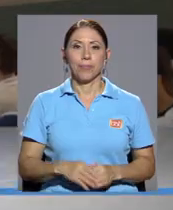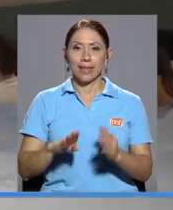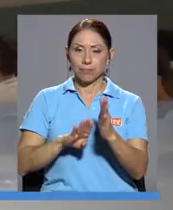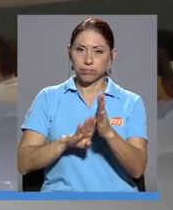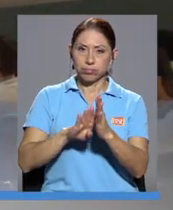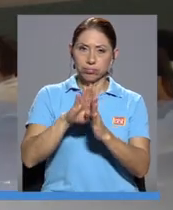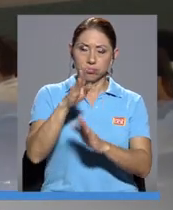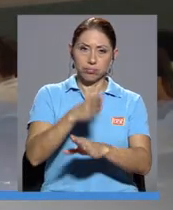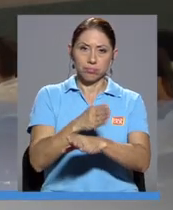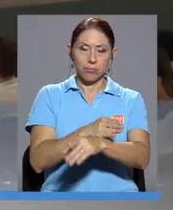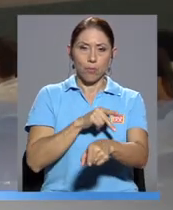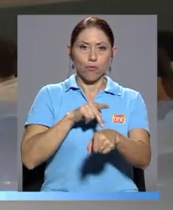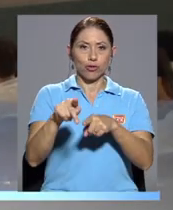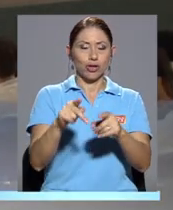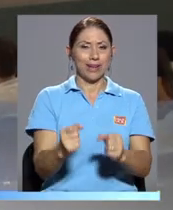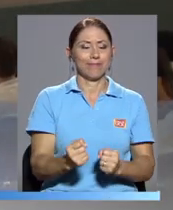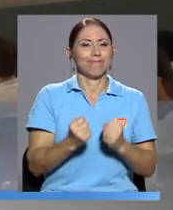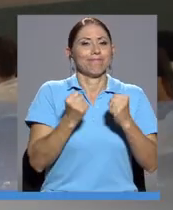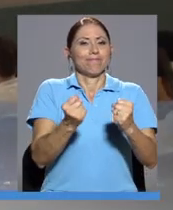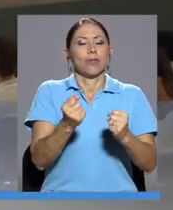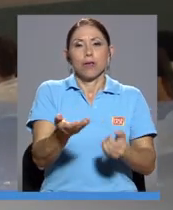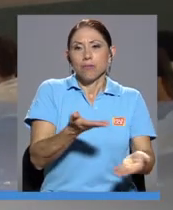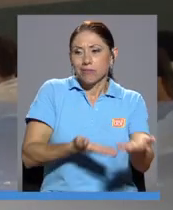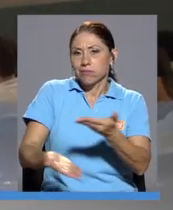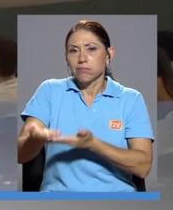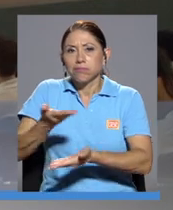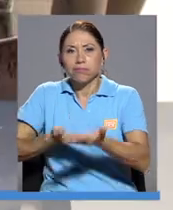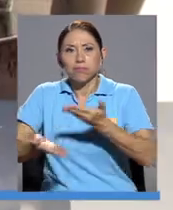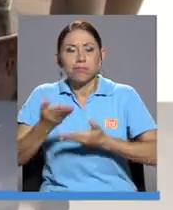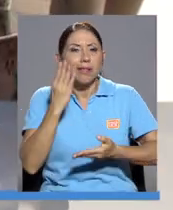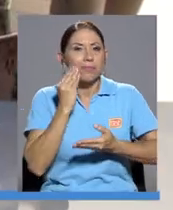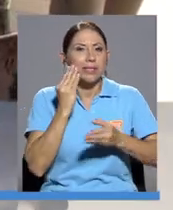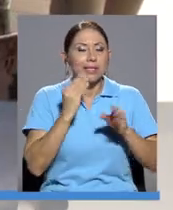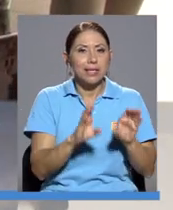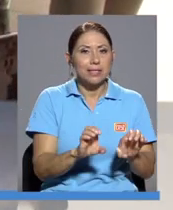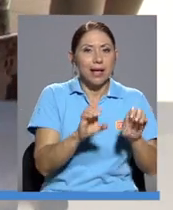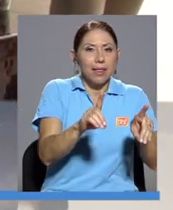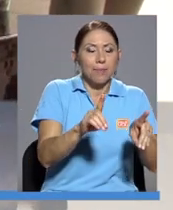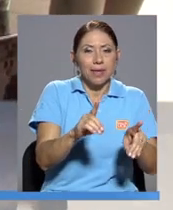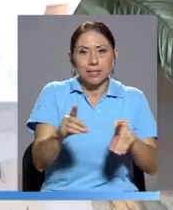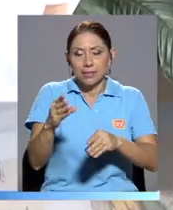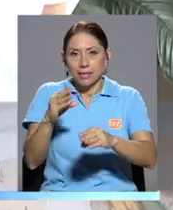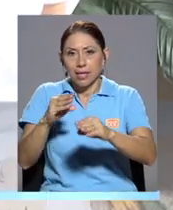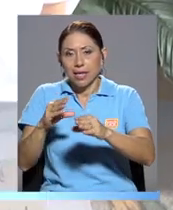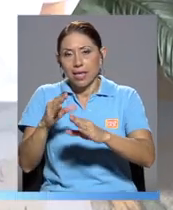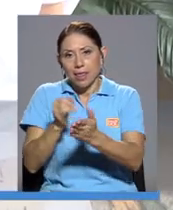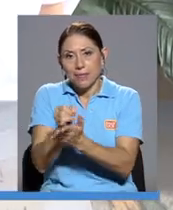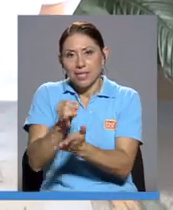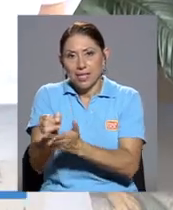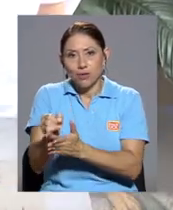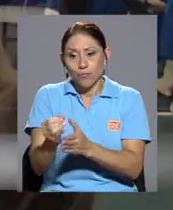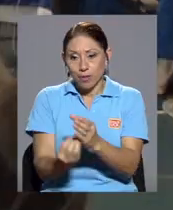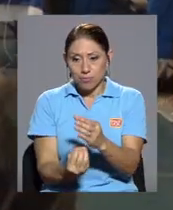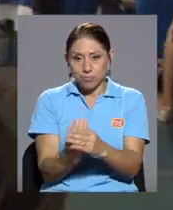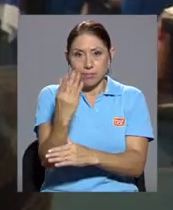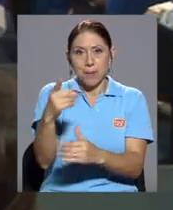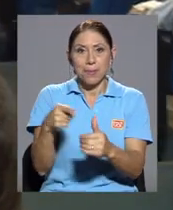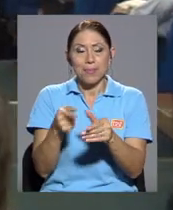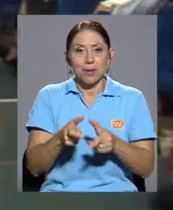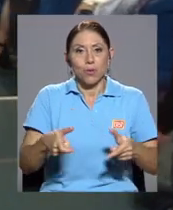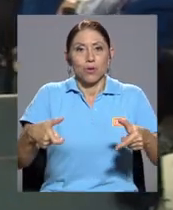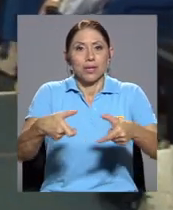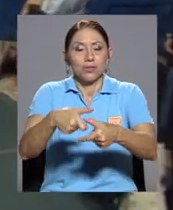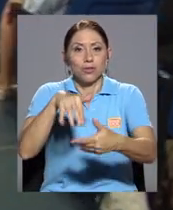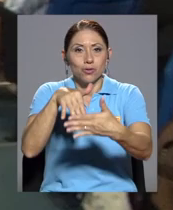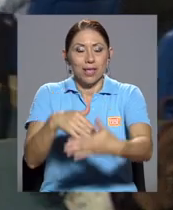El crecimiento profesional se fortalece con el intercambio de experiencias académicas y de investigación. Es por esto que nace el primer Congreso de